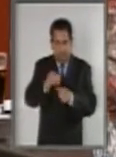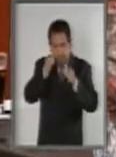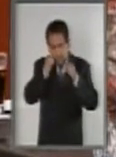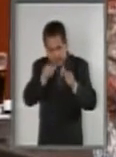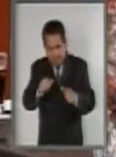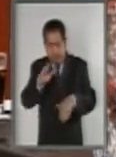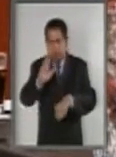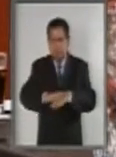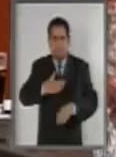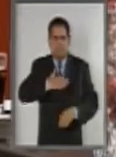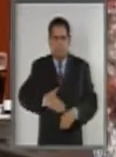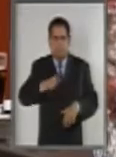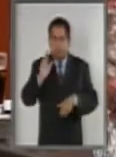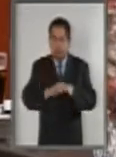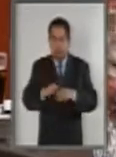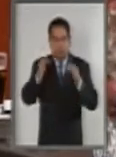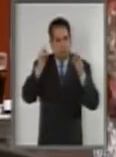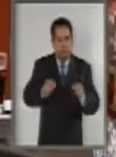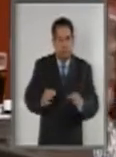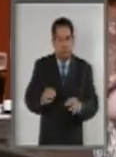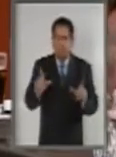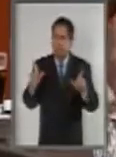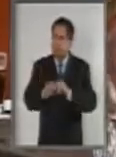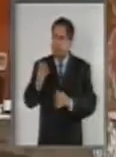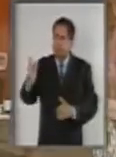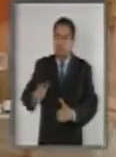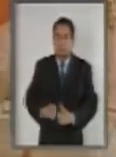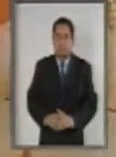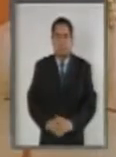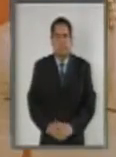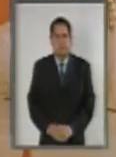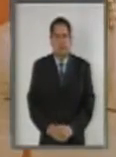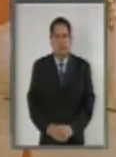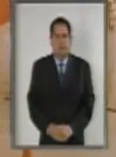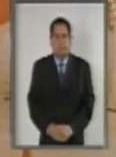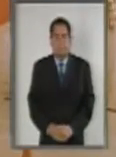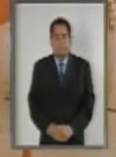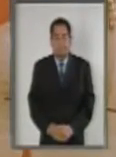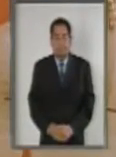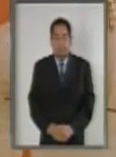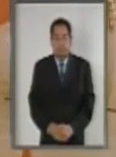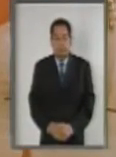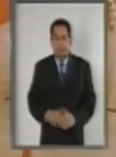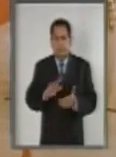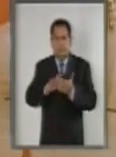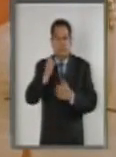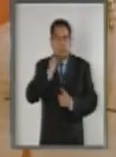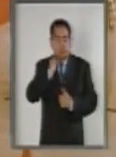más justa y más equitativa. Es cuanto. Gracias, senador.